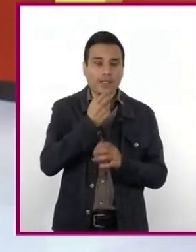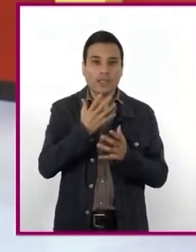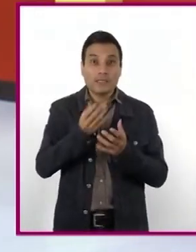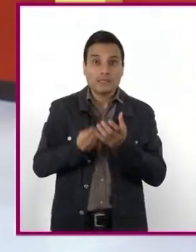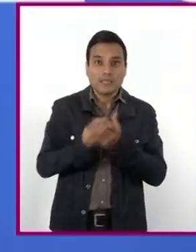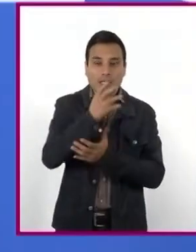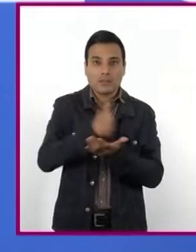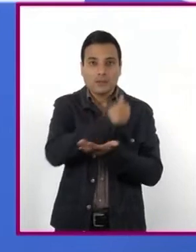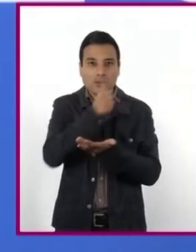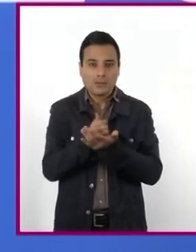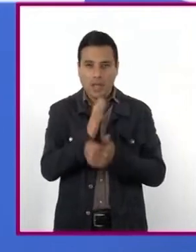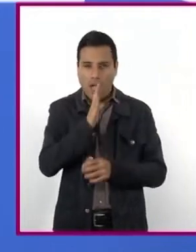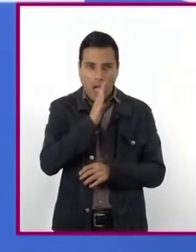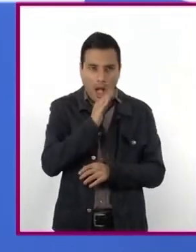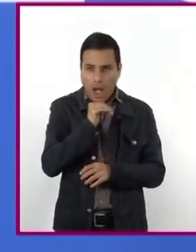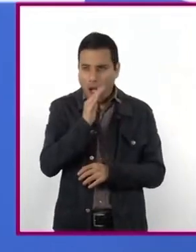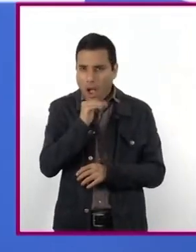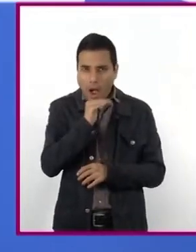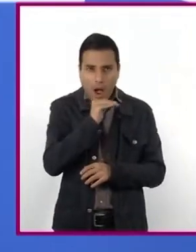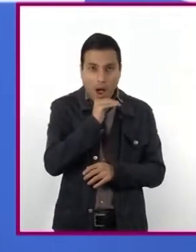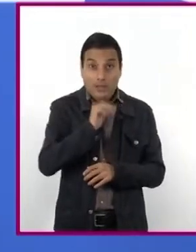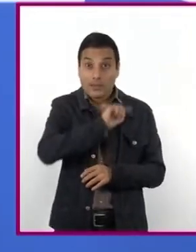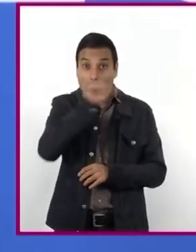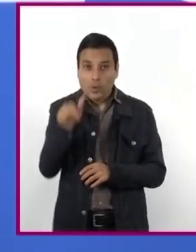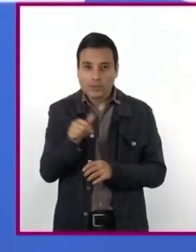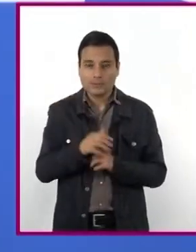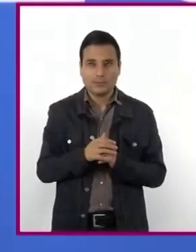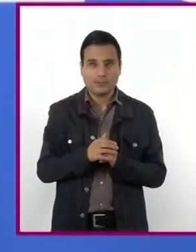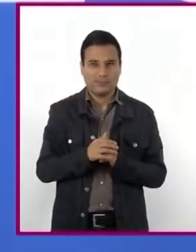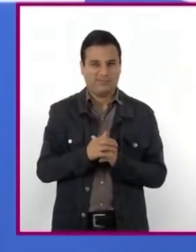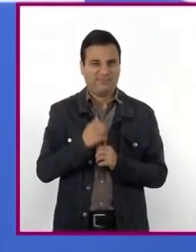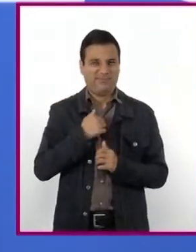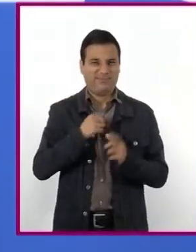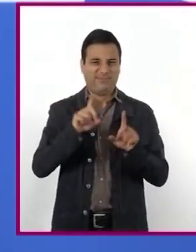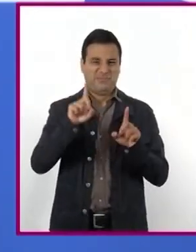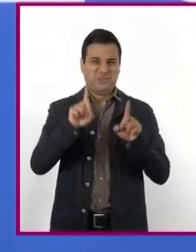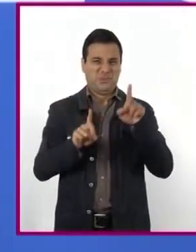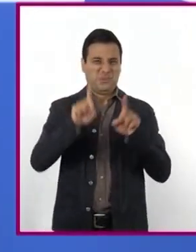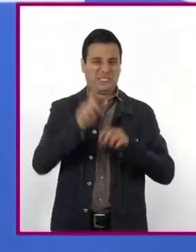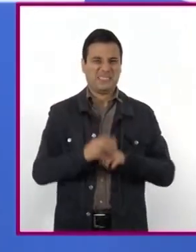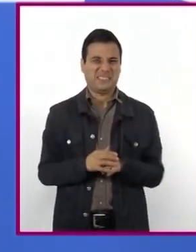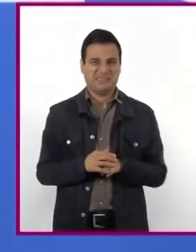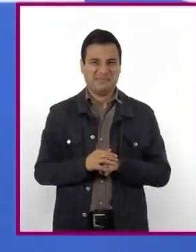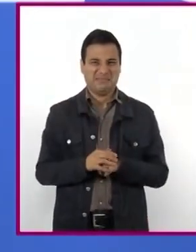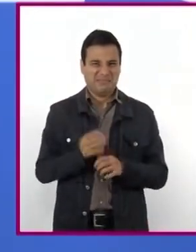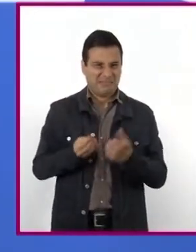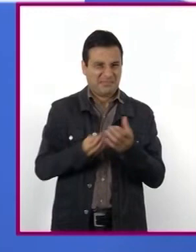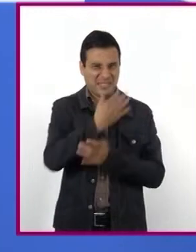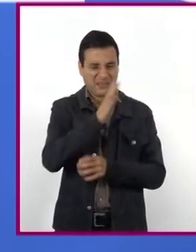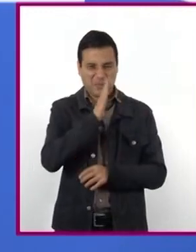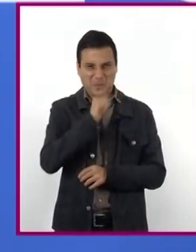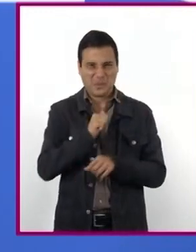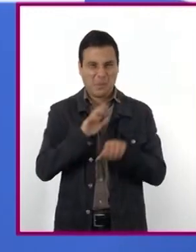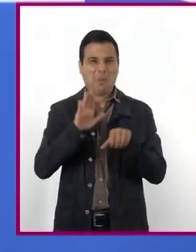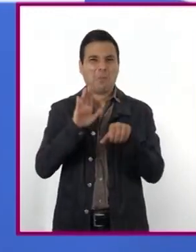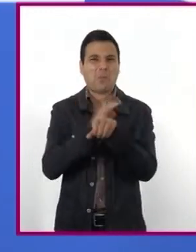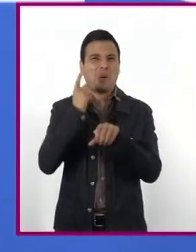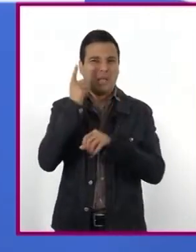ciudad. Aunque al final me quedan algunas dudas como ¿por qué no pudo salir de la